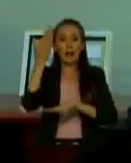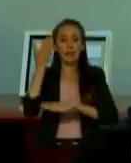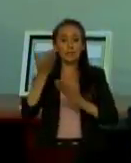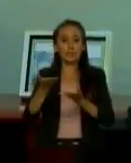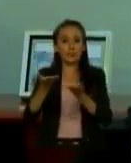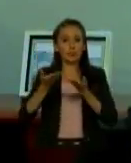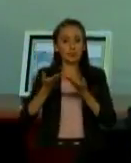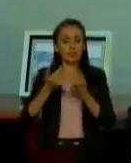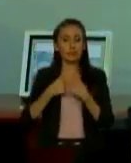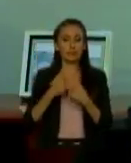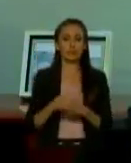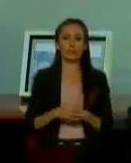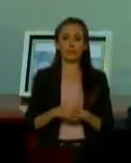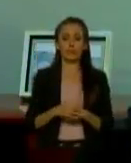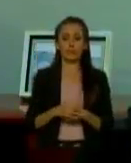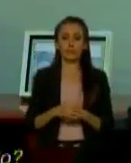heredada.